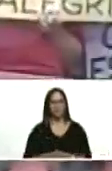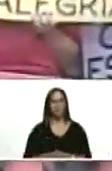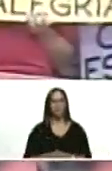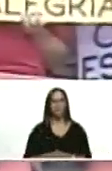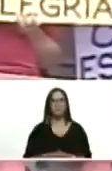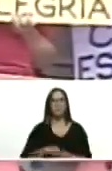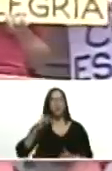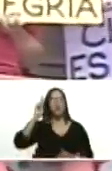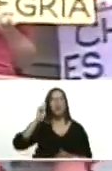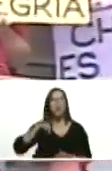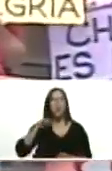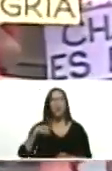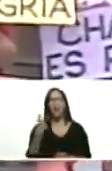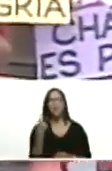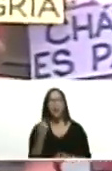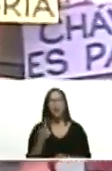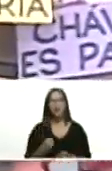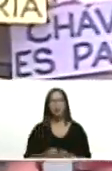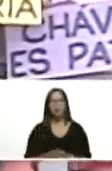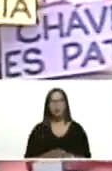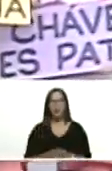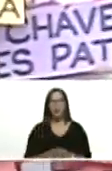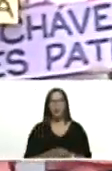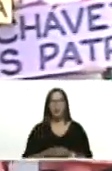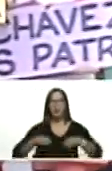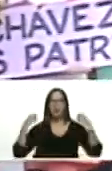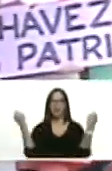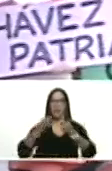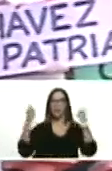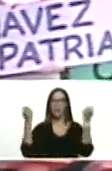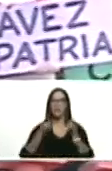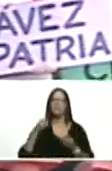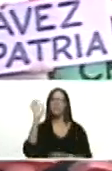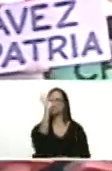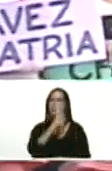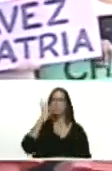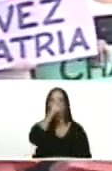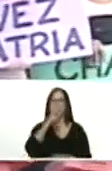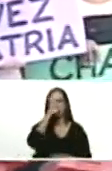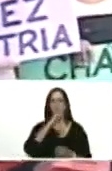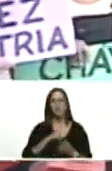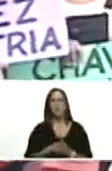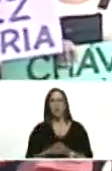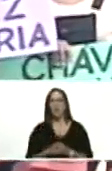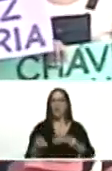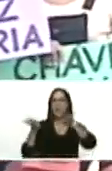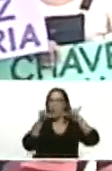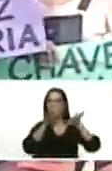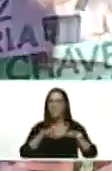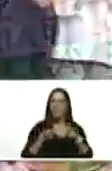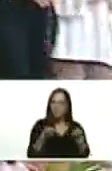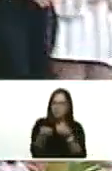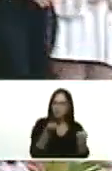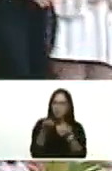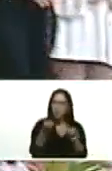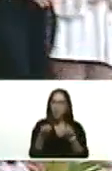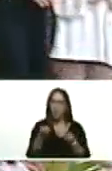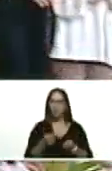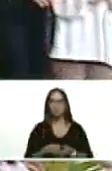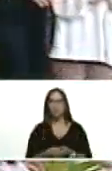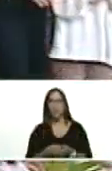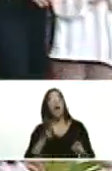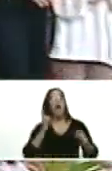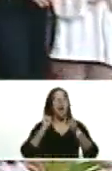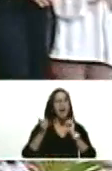Nunca faltan las campañas sucias, las conspiraciones, los complots, a veces